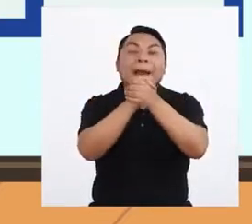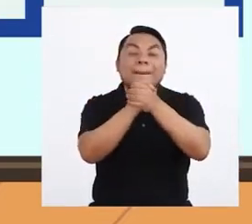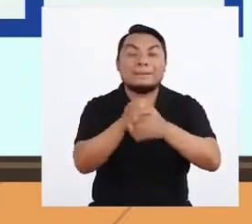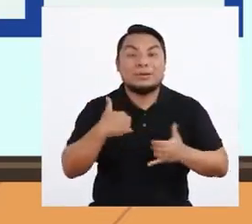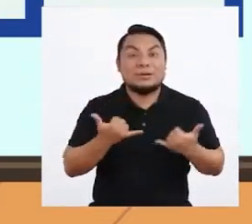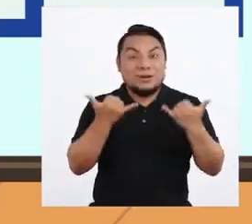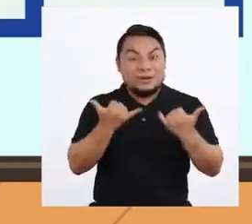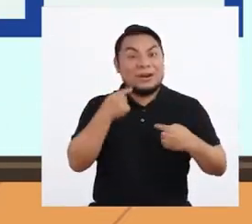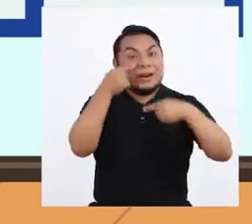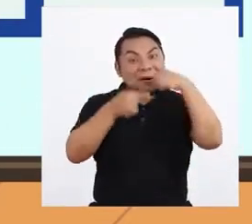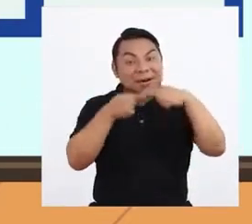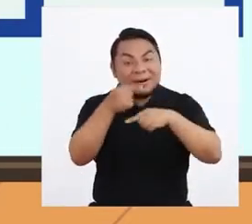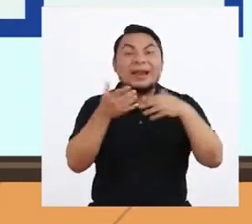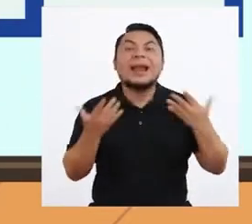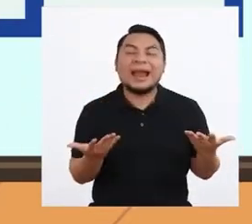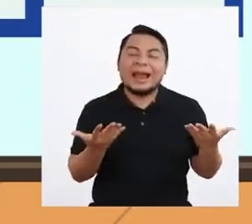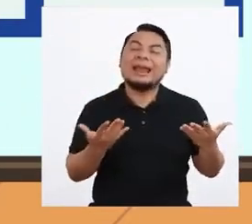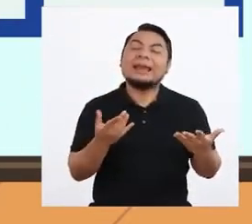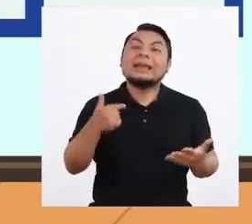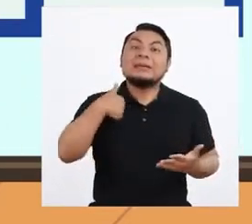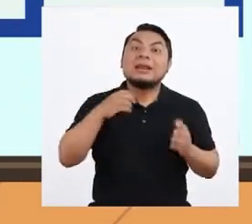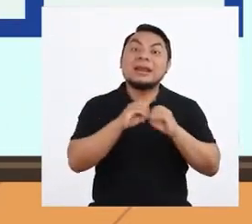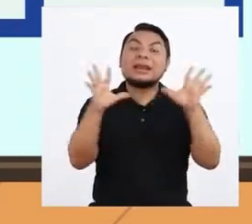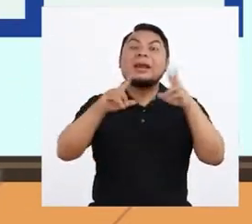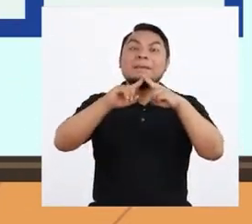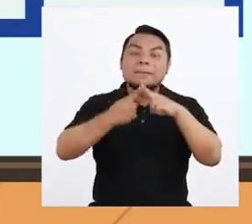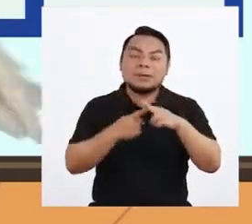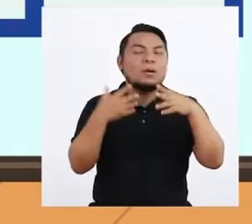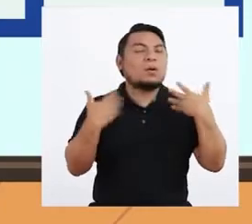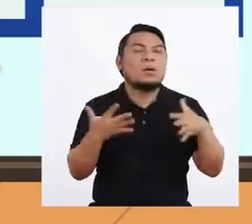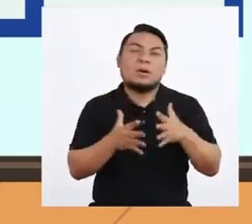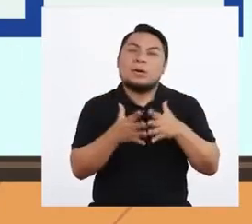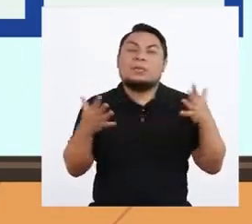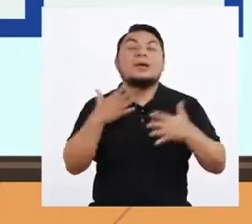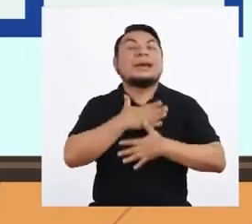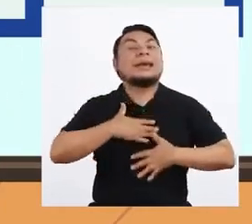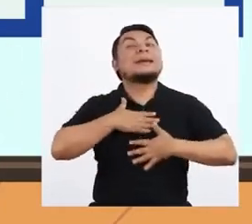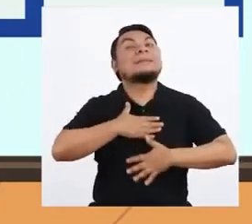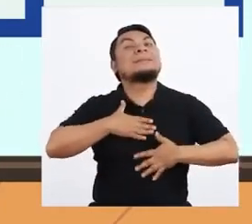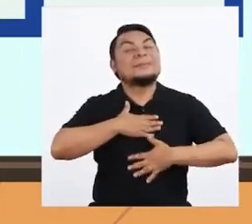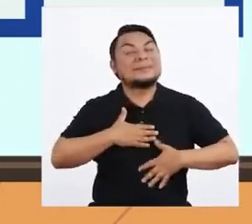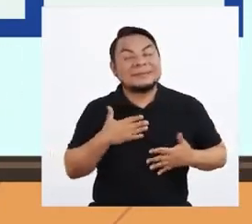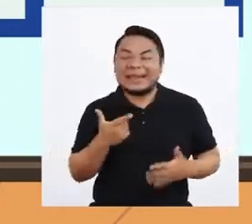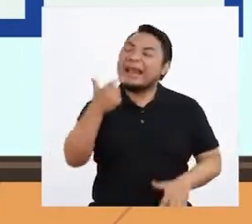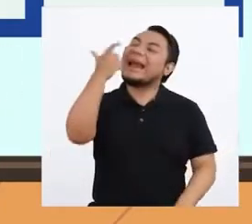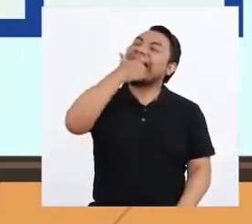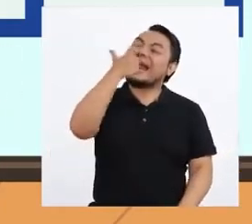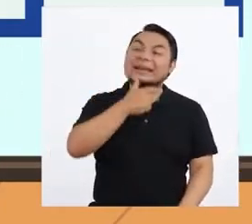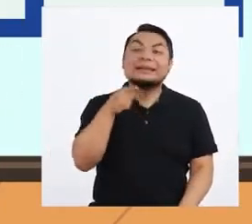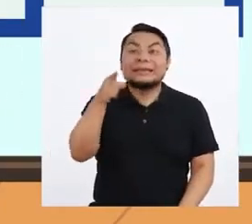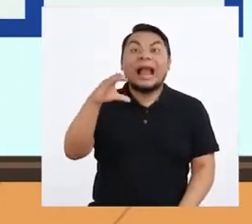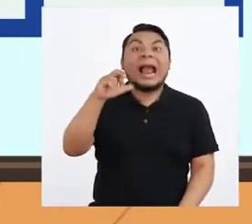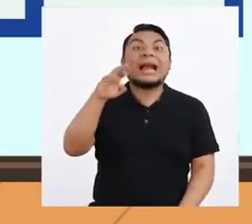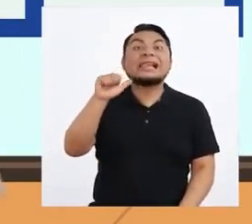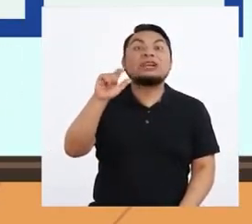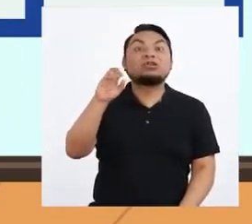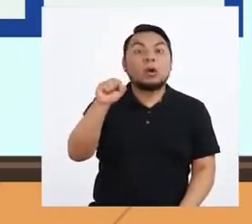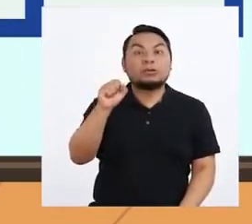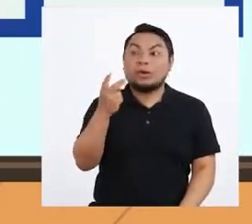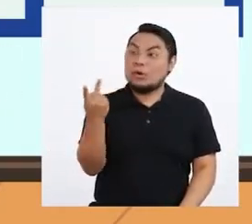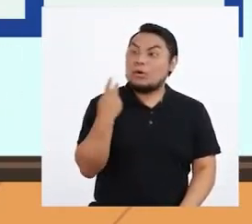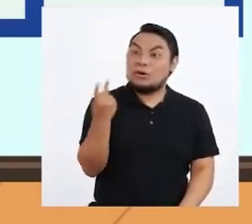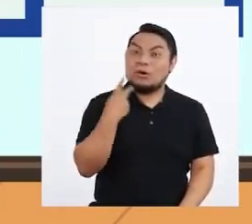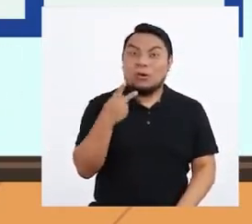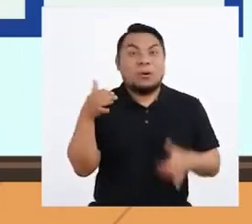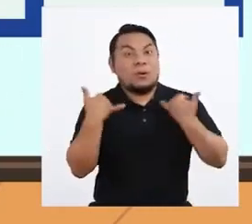Amigas y amigos, hoy quiero contarles que mi día empezó de una manera súper divertidísima. Carlitos